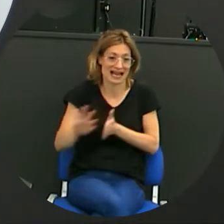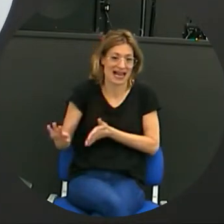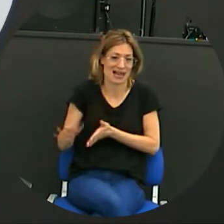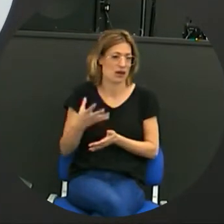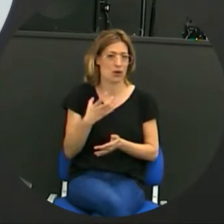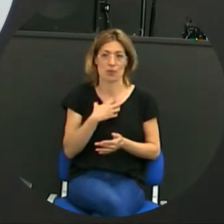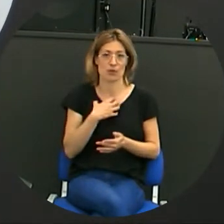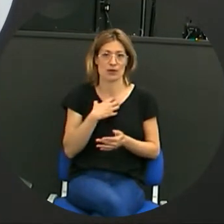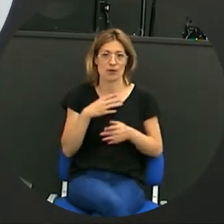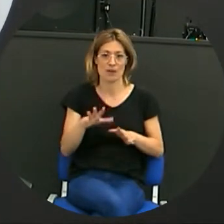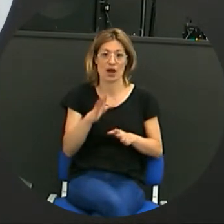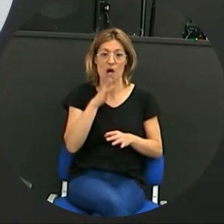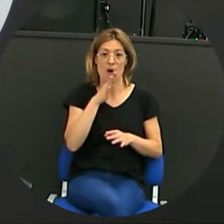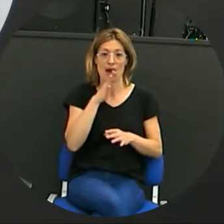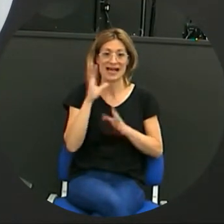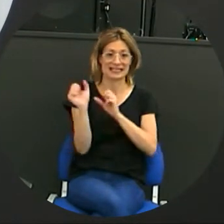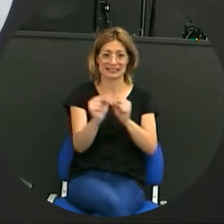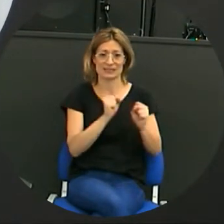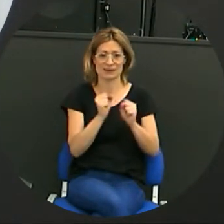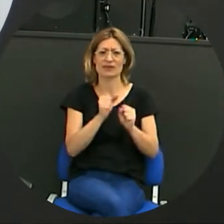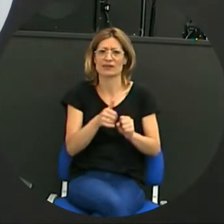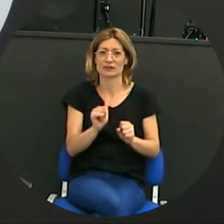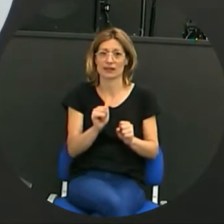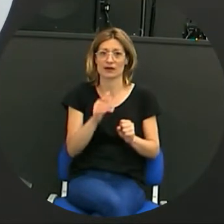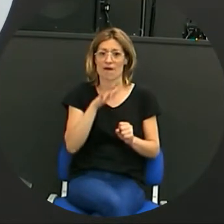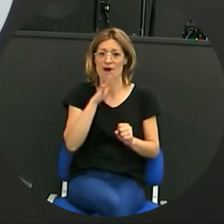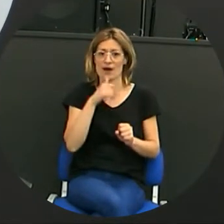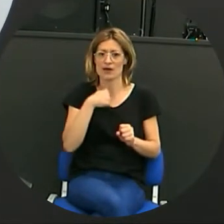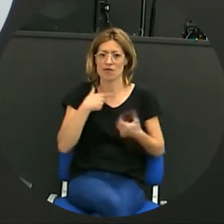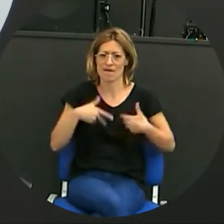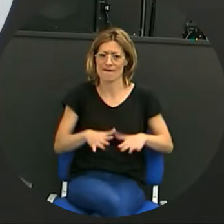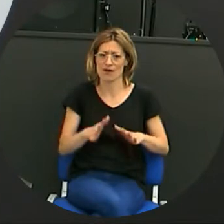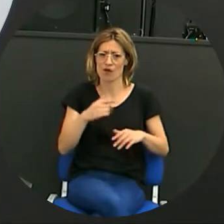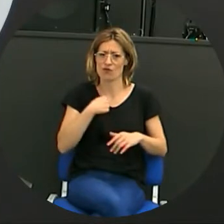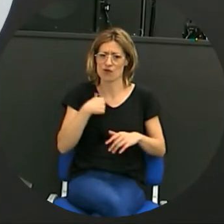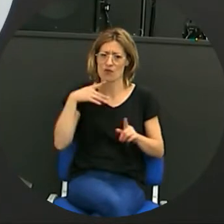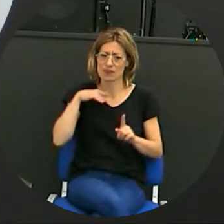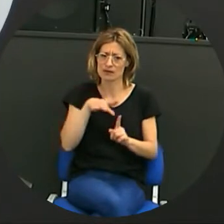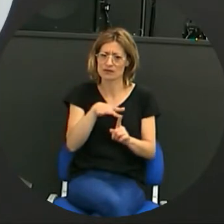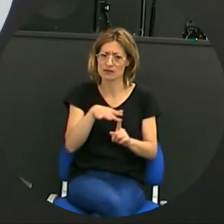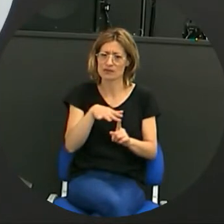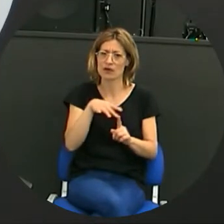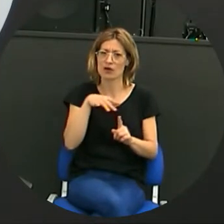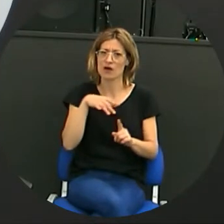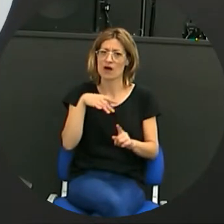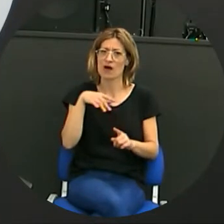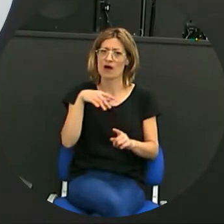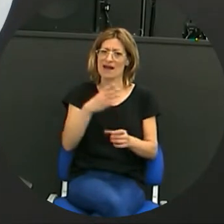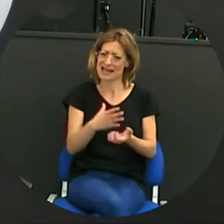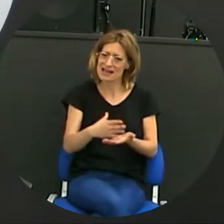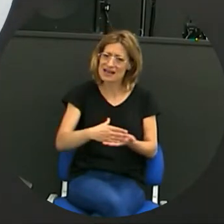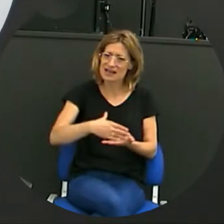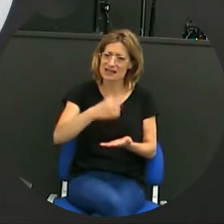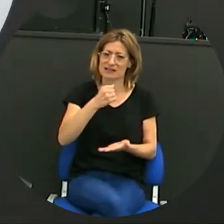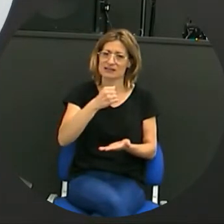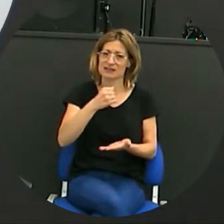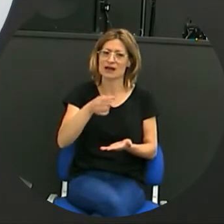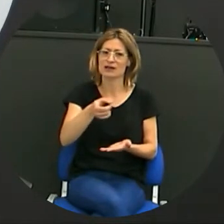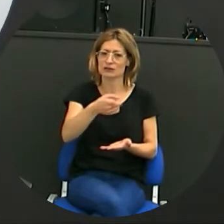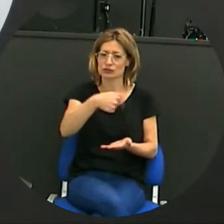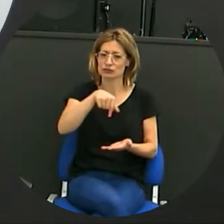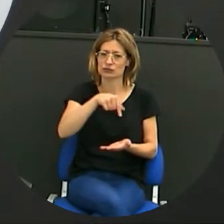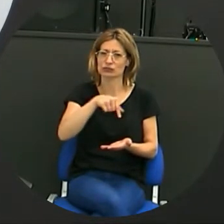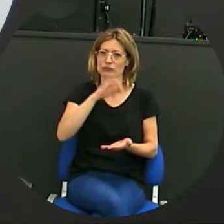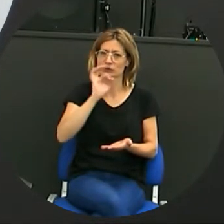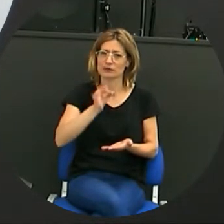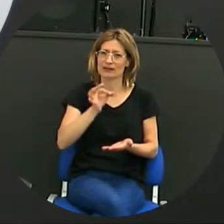ahora que hemos recibido salvación, ahora que somos hijos y discípulos, ahora que somos iglesia, podamos